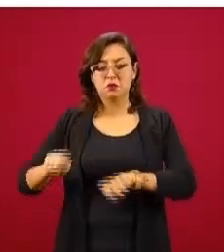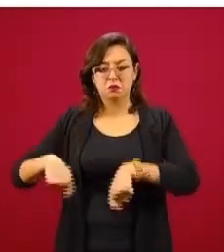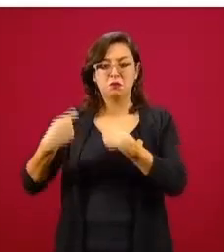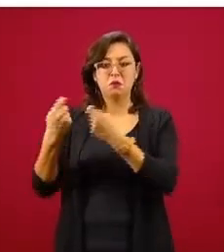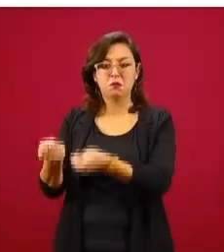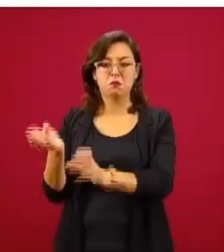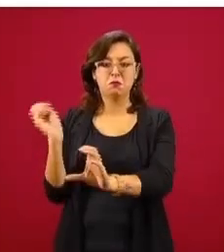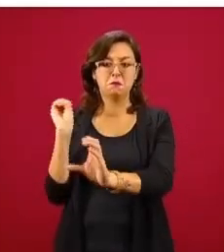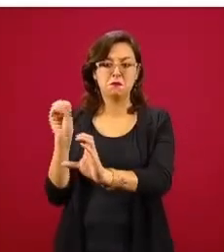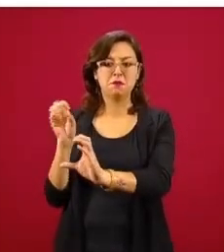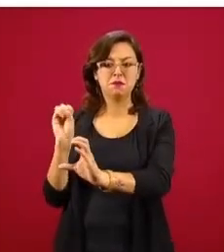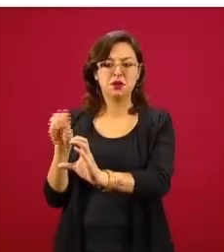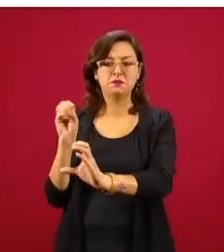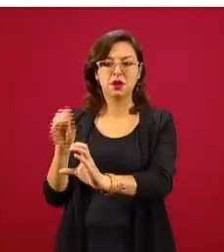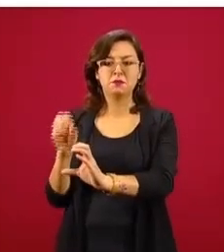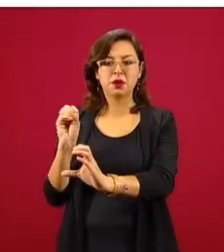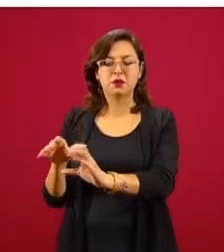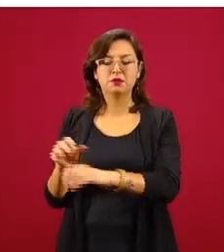entregado